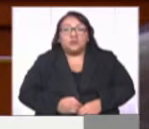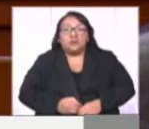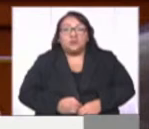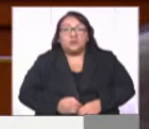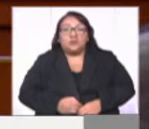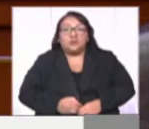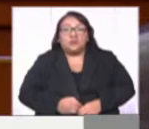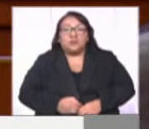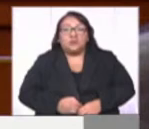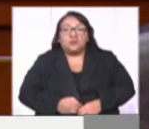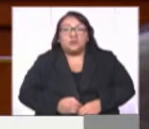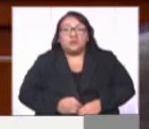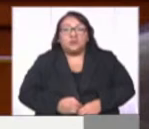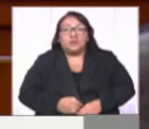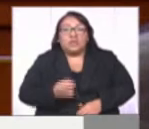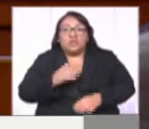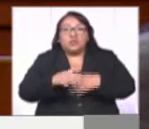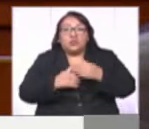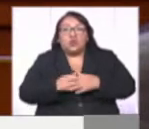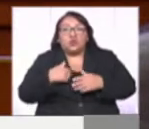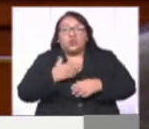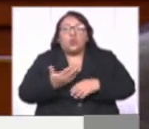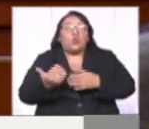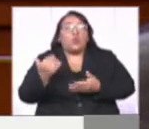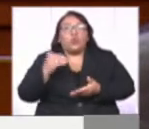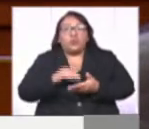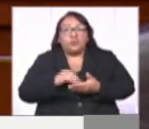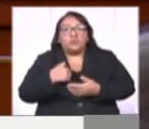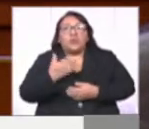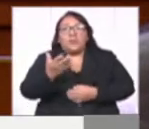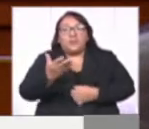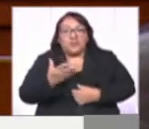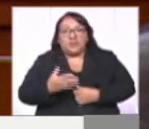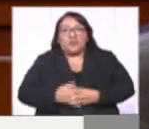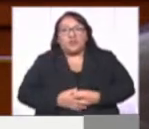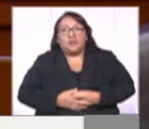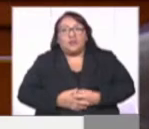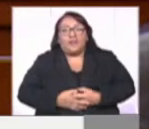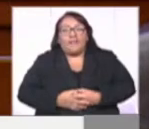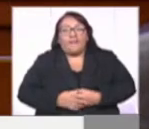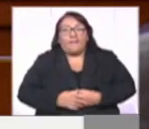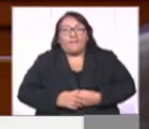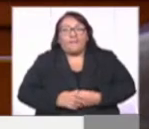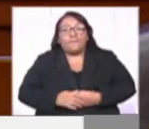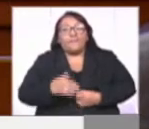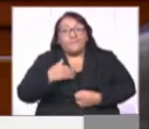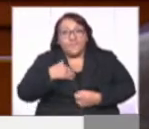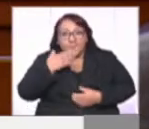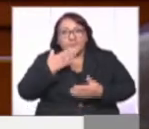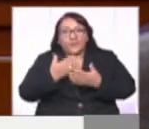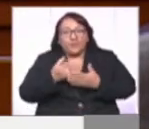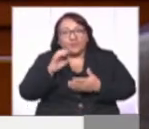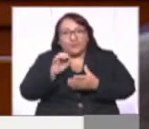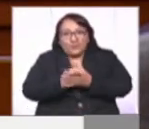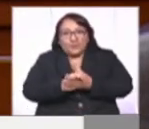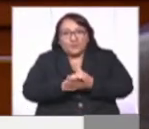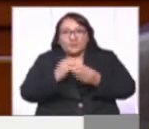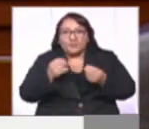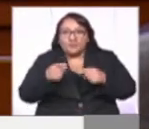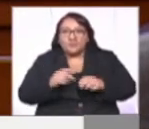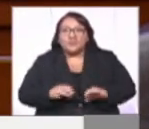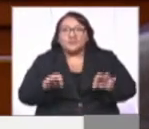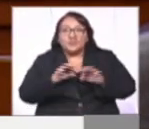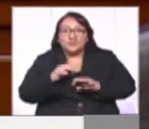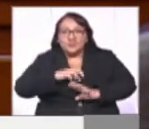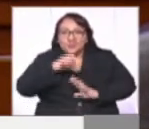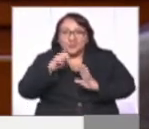nacional, entonces nosotros le hemos vuelto a estar solicitando. Pero yo le agradezco al compañero por este